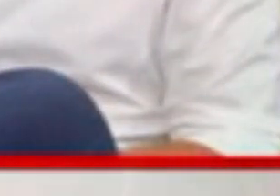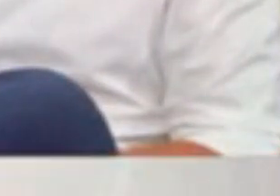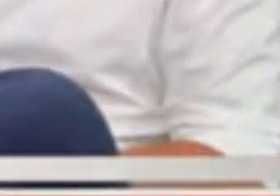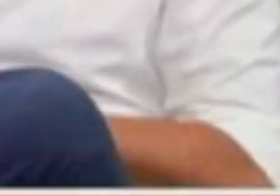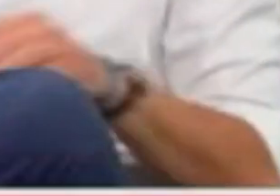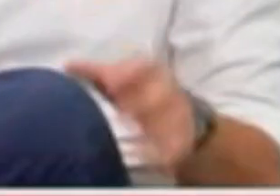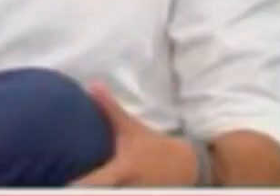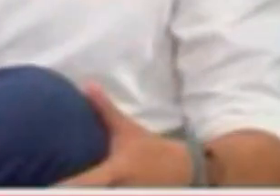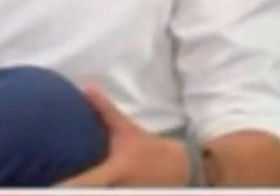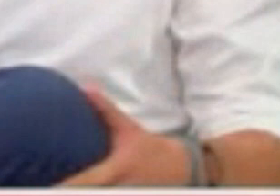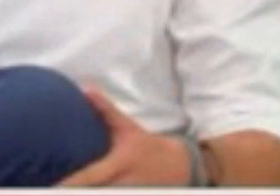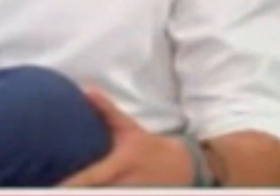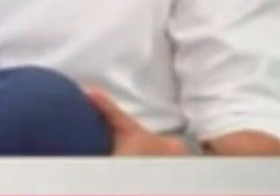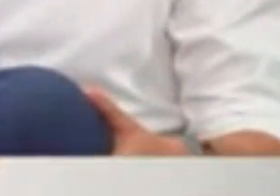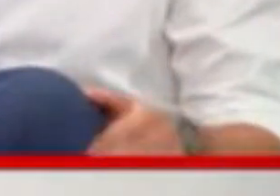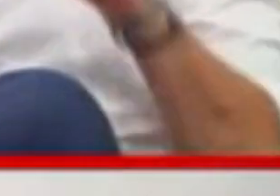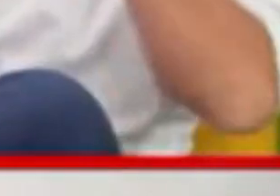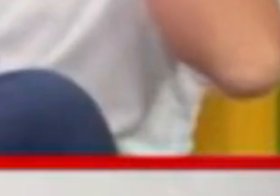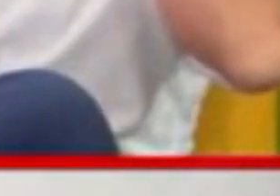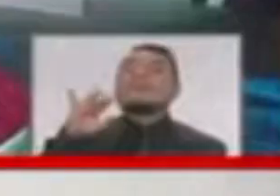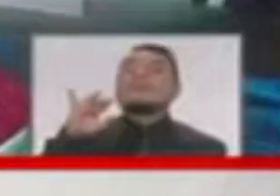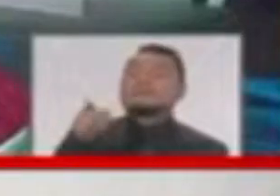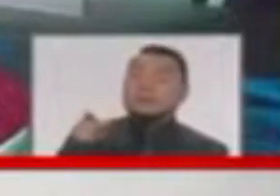algunos dardos al popular Porky. Adelante.